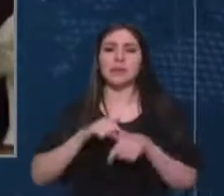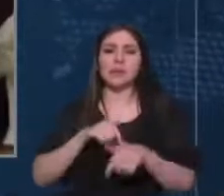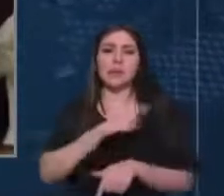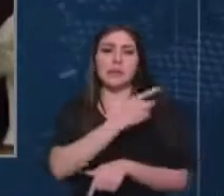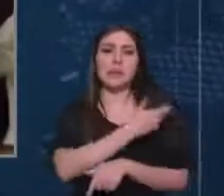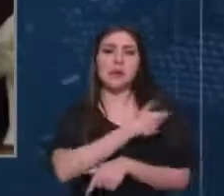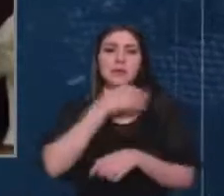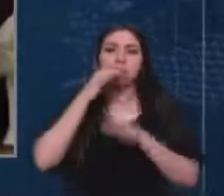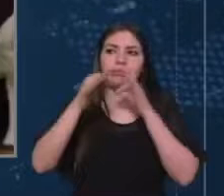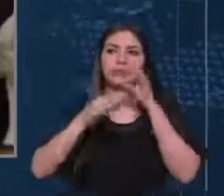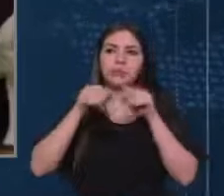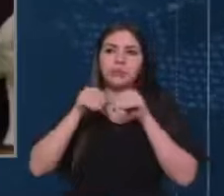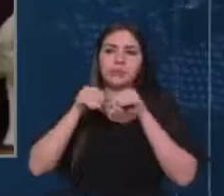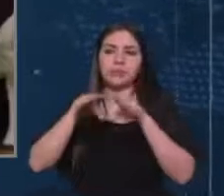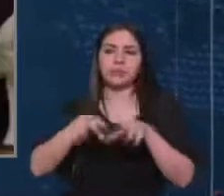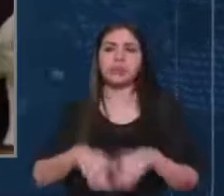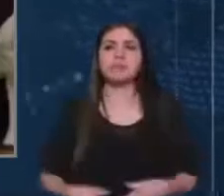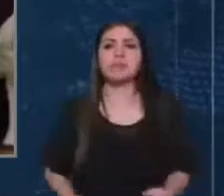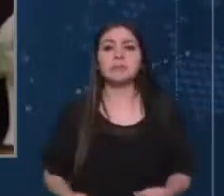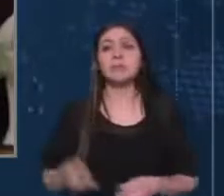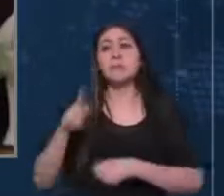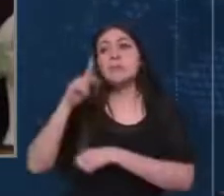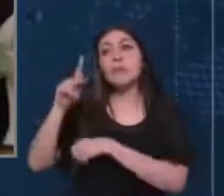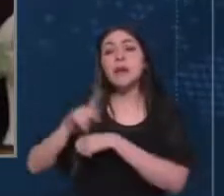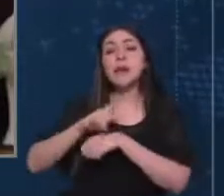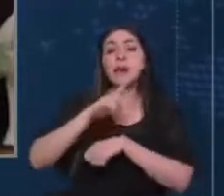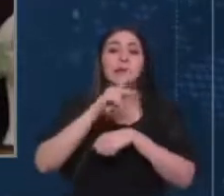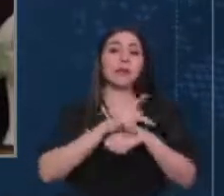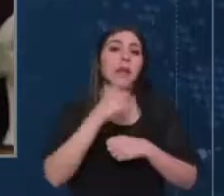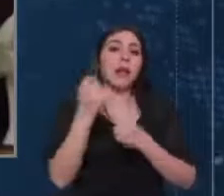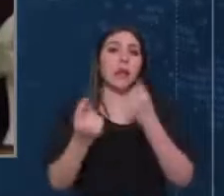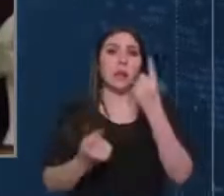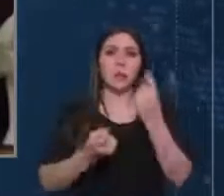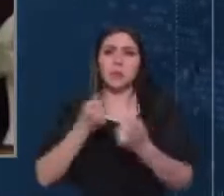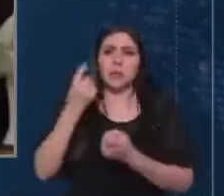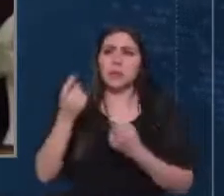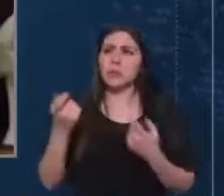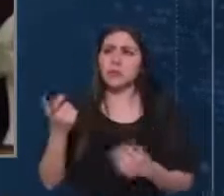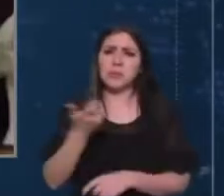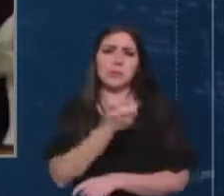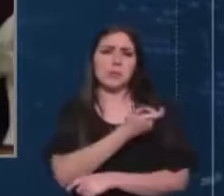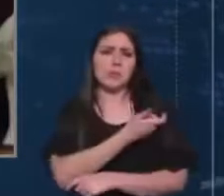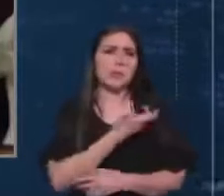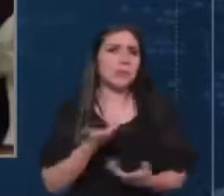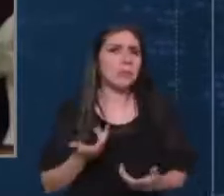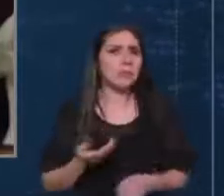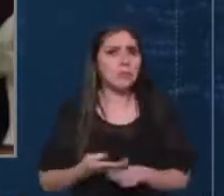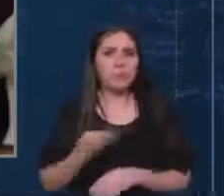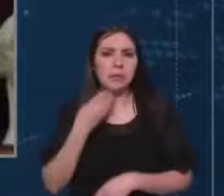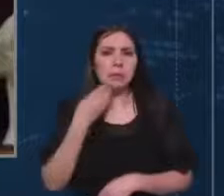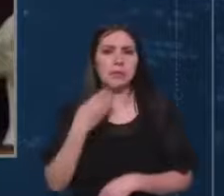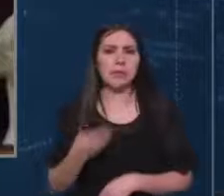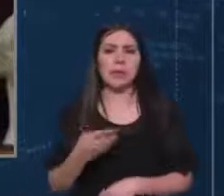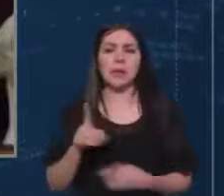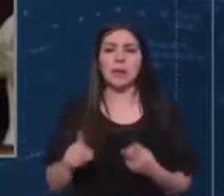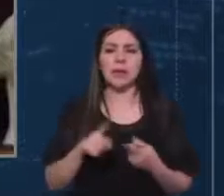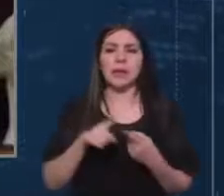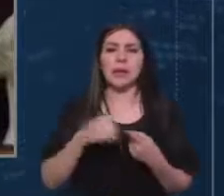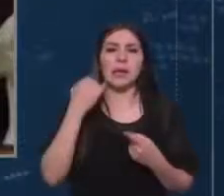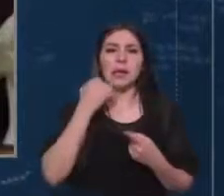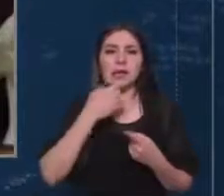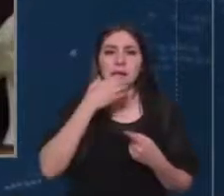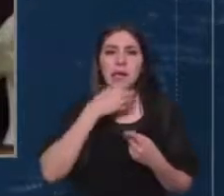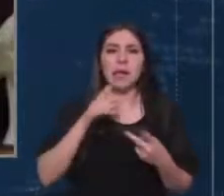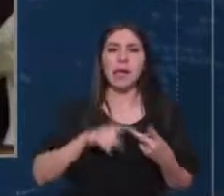vacunación, y en algunos países pues han tenido efectos muy buenos, específicamente en dos, en Israel y el Reino Unido,